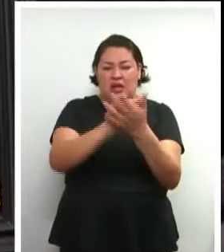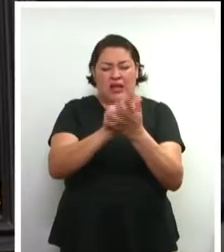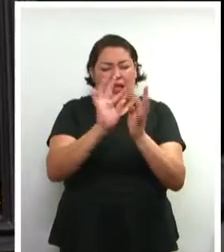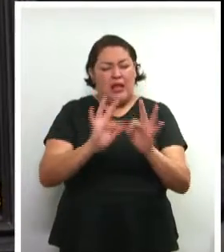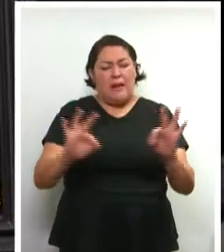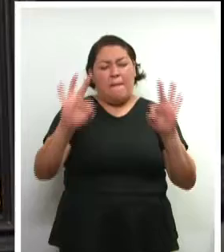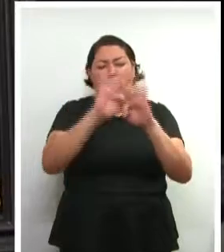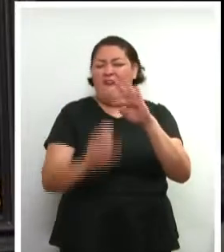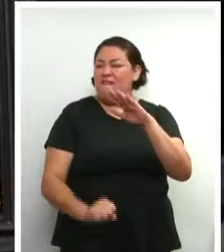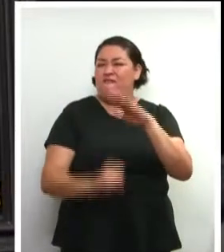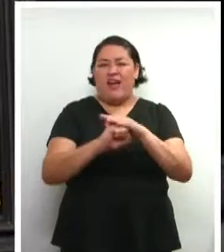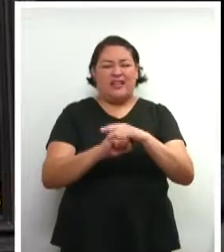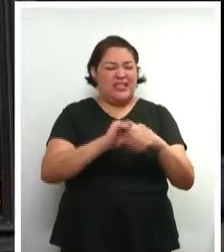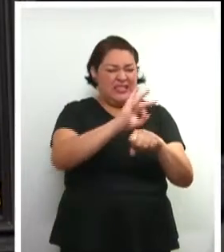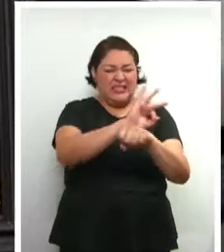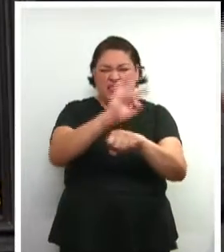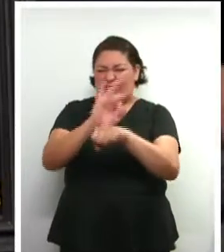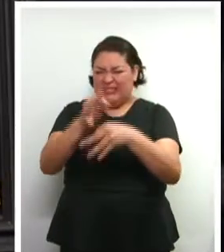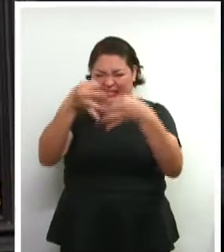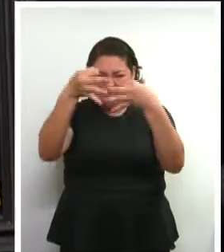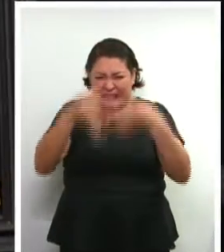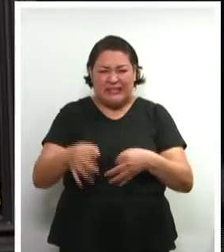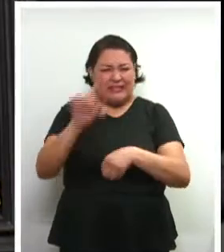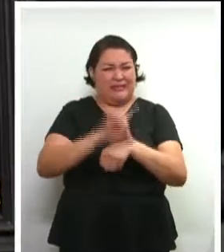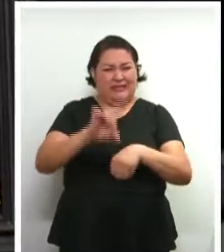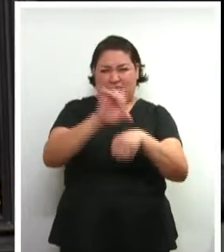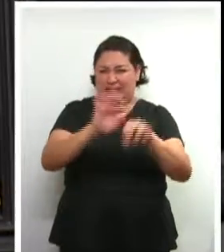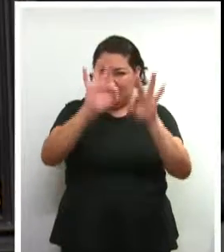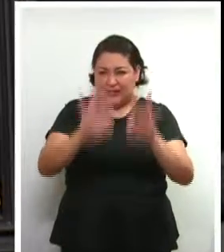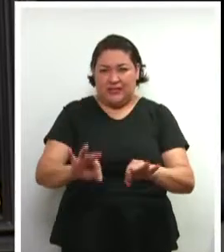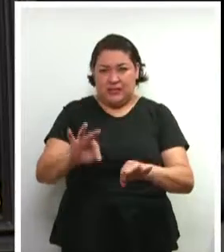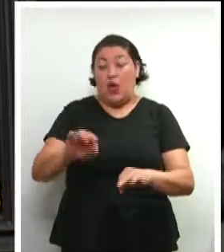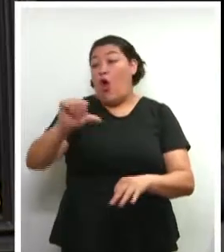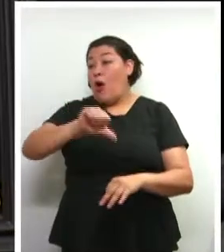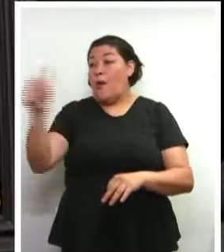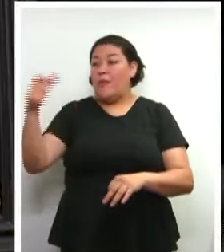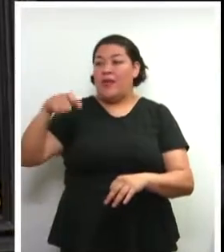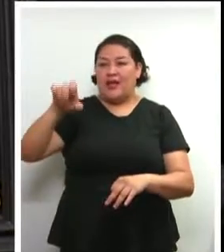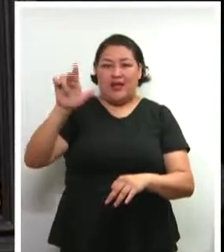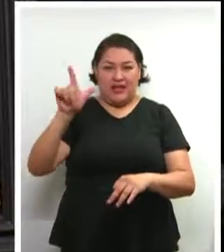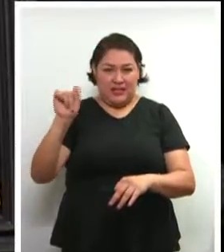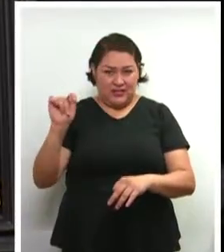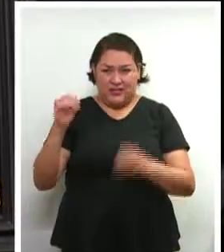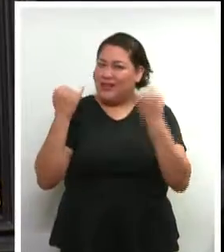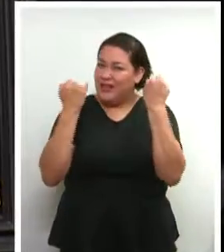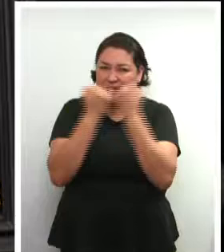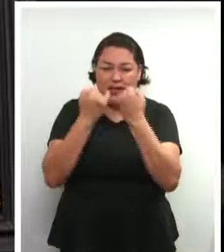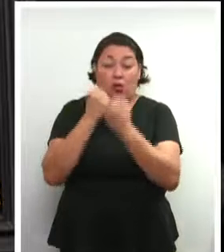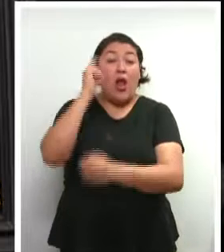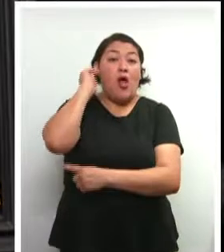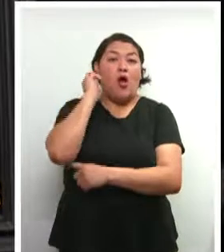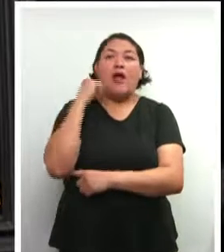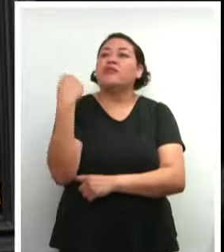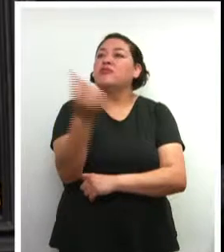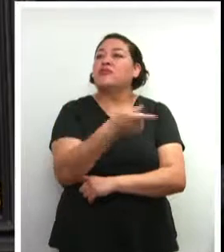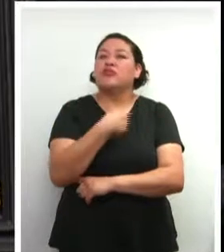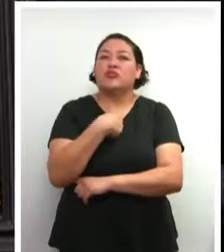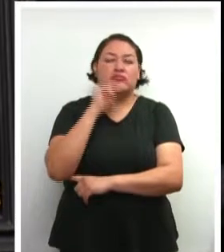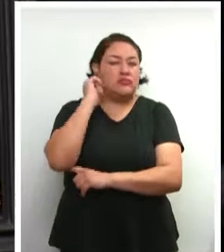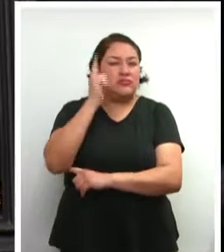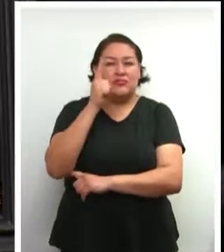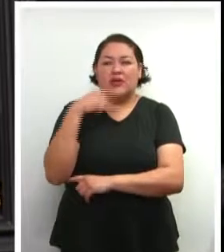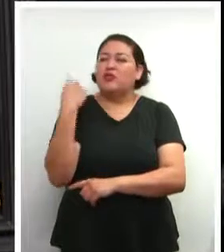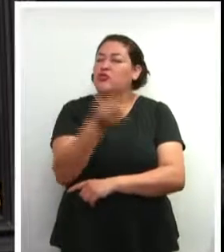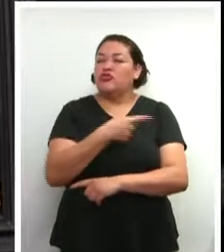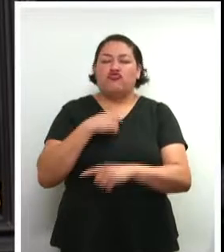en sentido formal y material, como lo establece Kelsen. Ojalá que todos nosotros